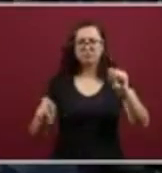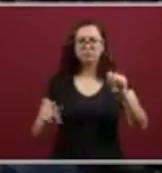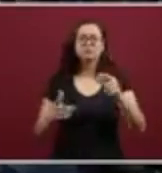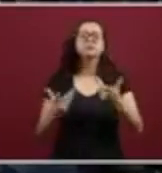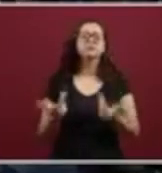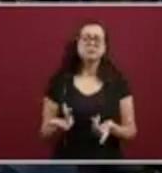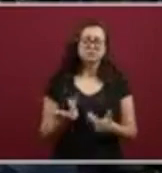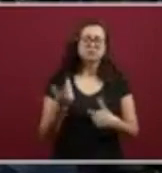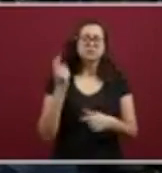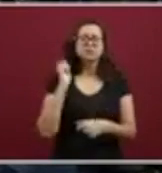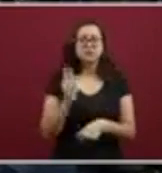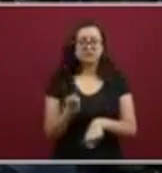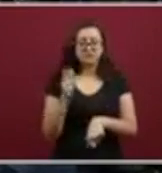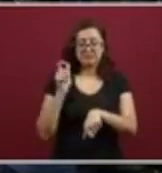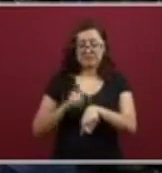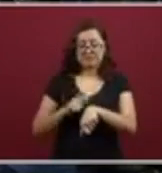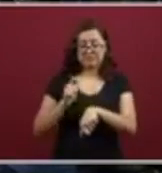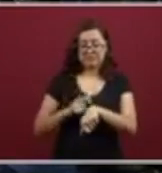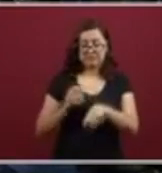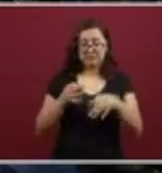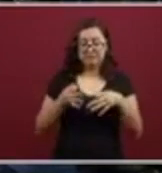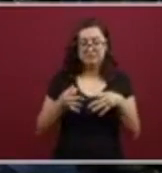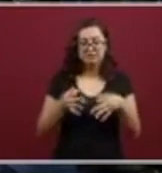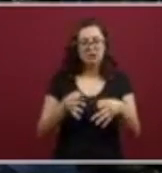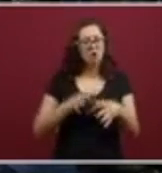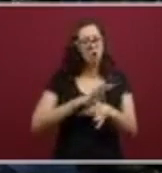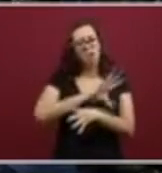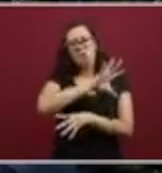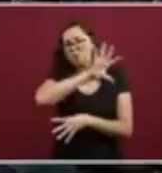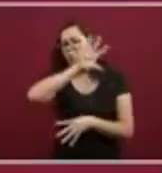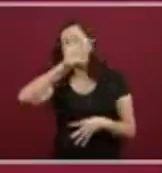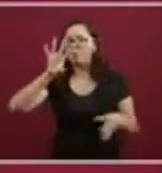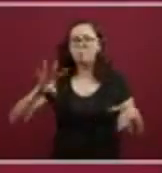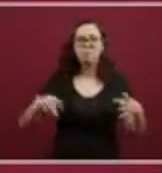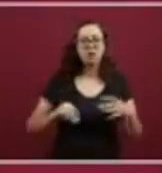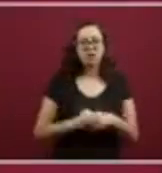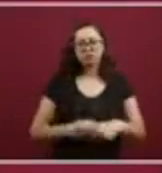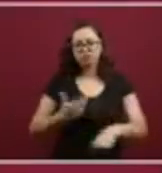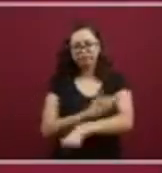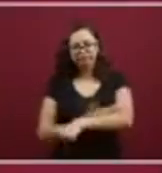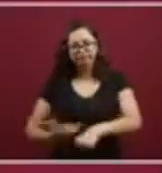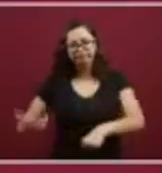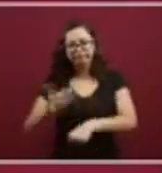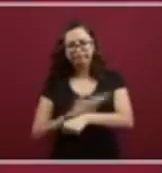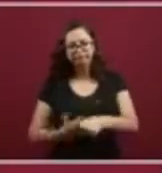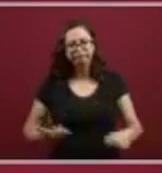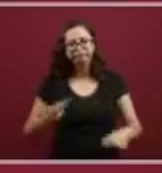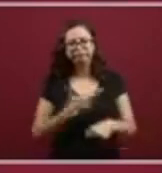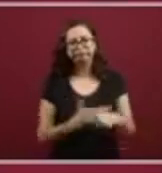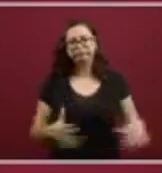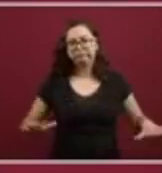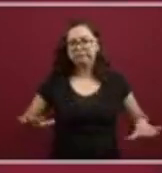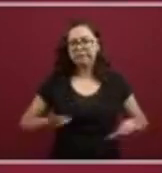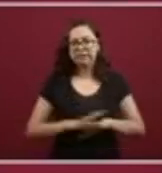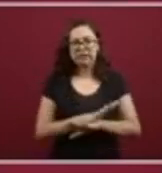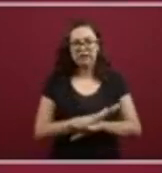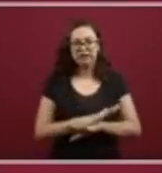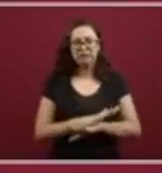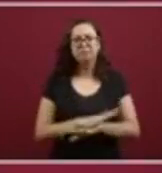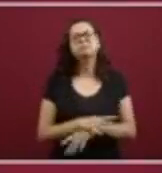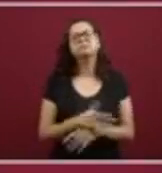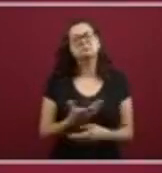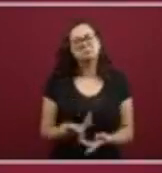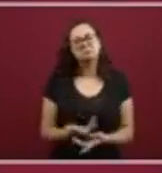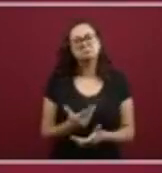un retraso porque cambió totalmente la forma de adquisición, pues